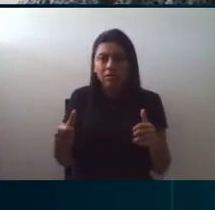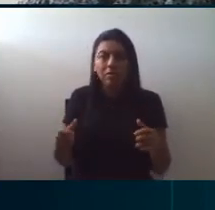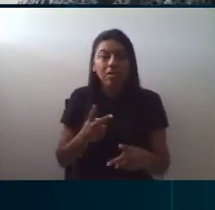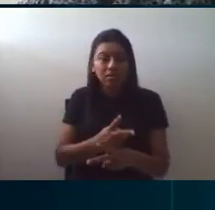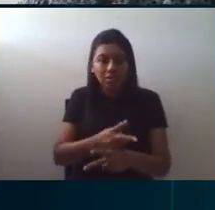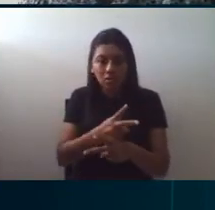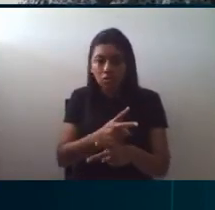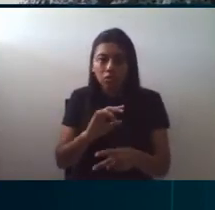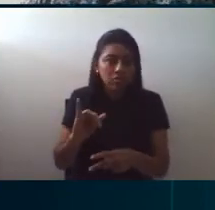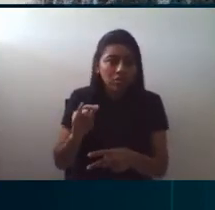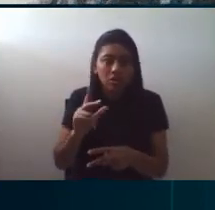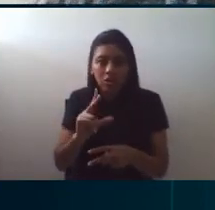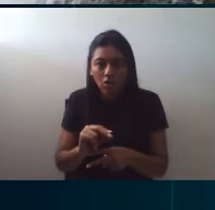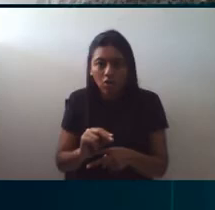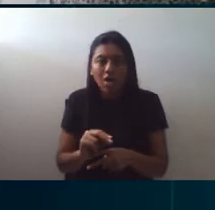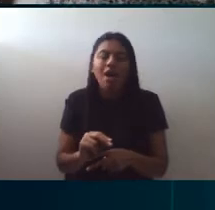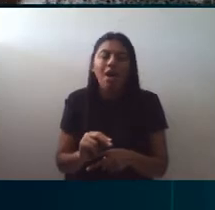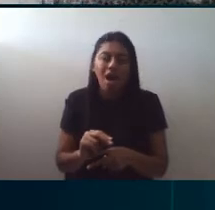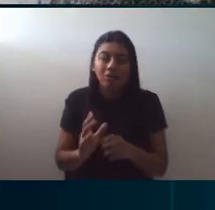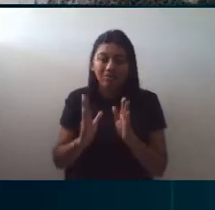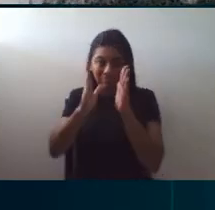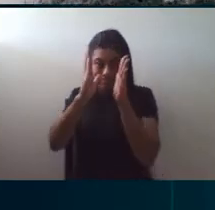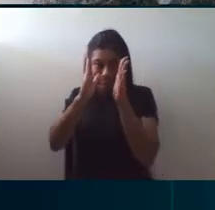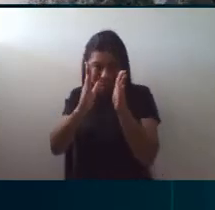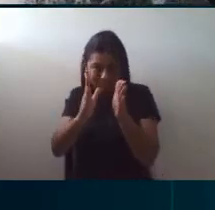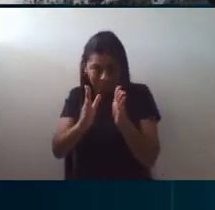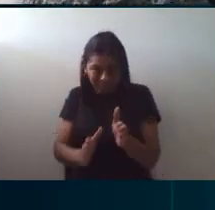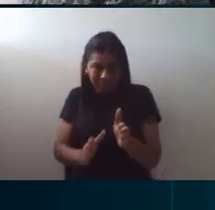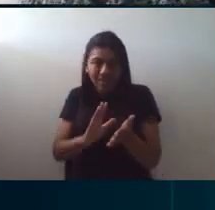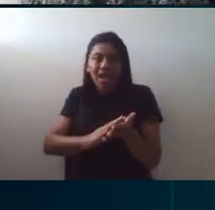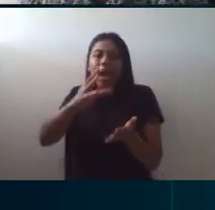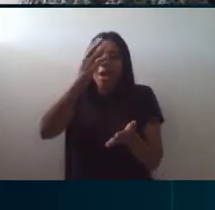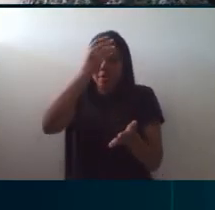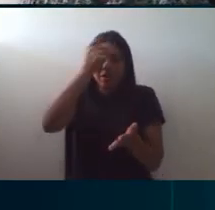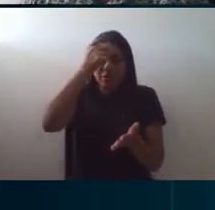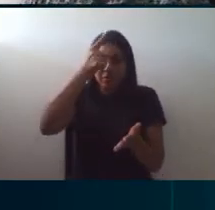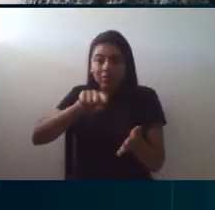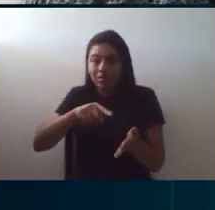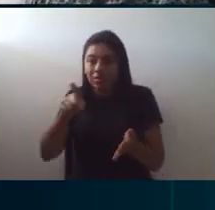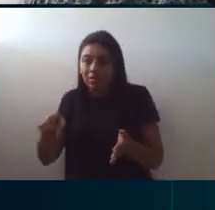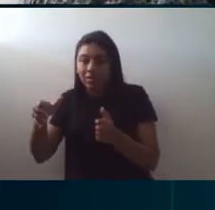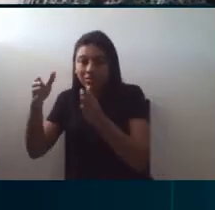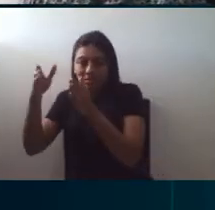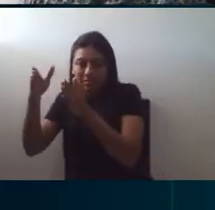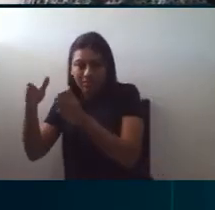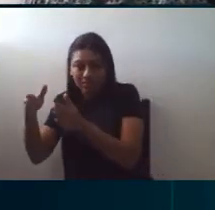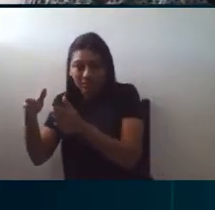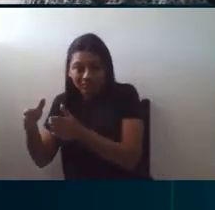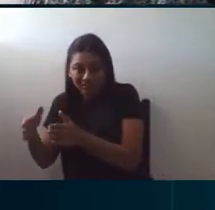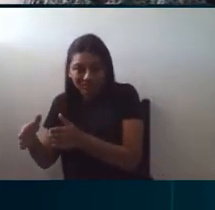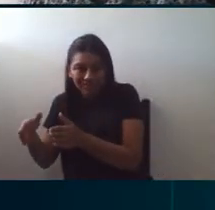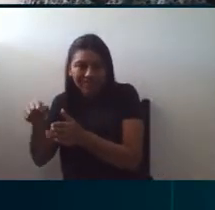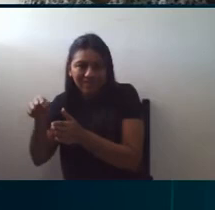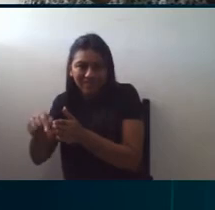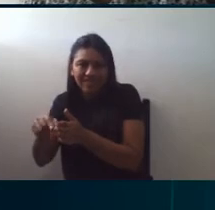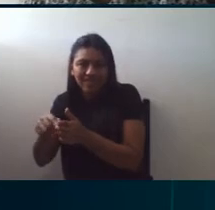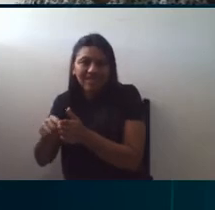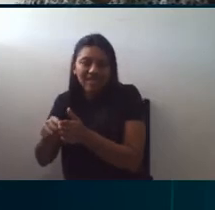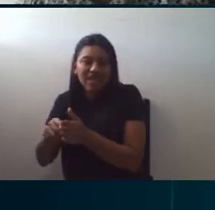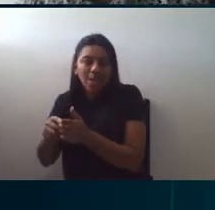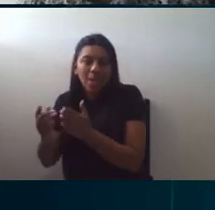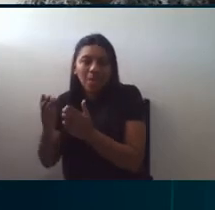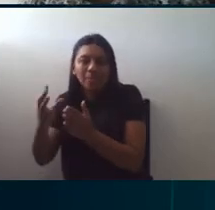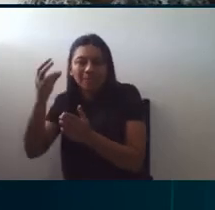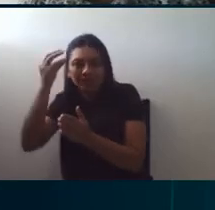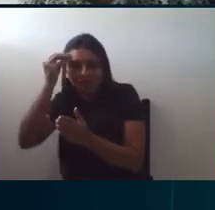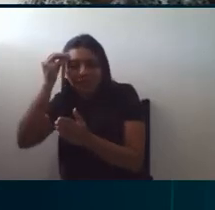pero redondeando de seguridad de que lo que va a tener es una clasificación acertada, con este un 69 y con este un 74. Ustedes dirán, ¿por qué la diferencia? Muy sencillo.